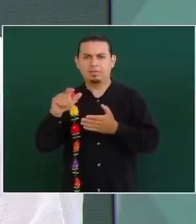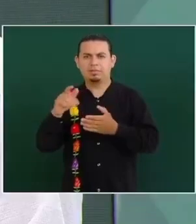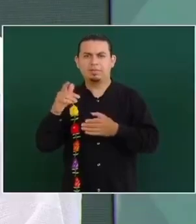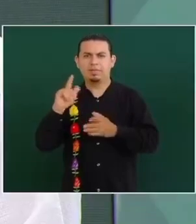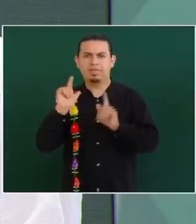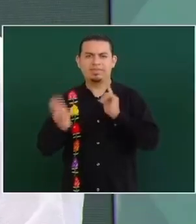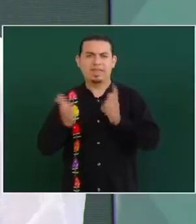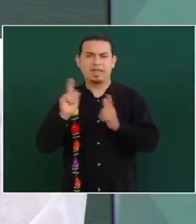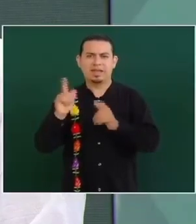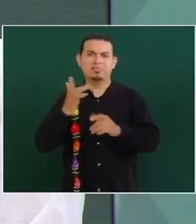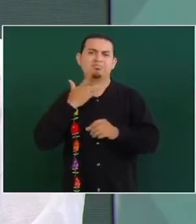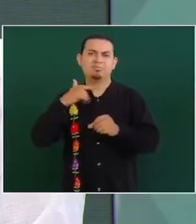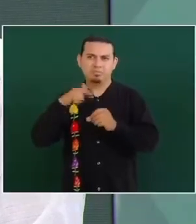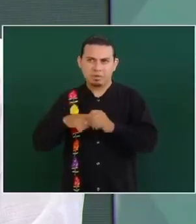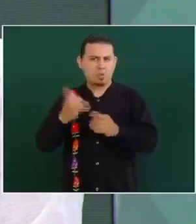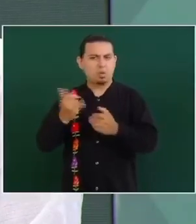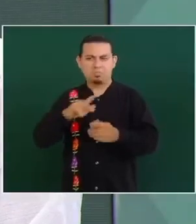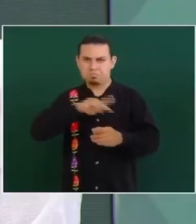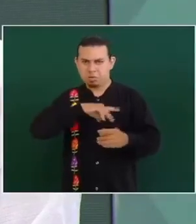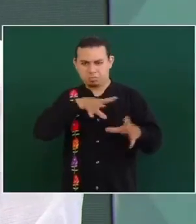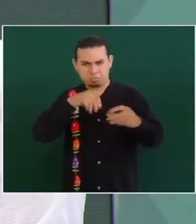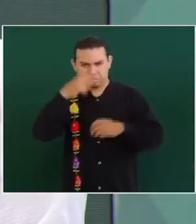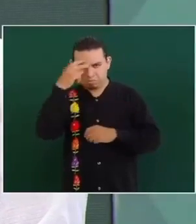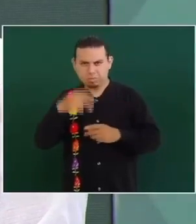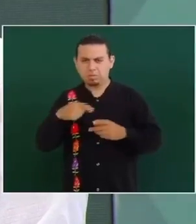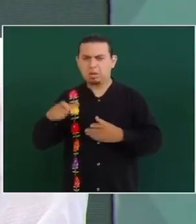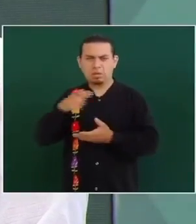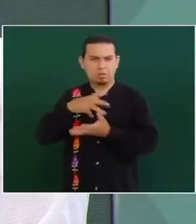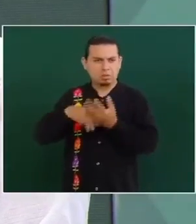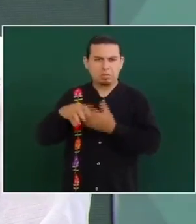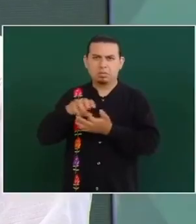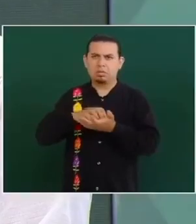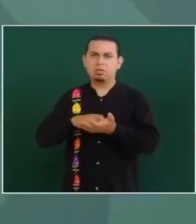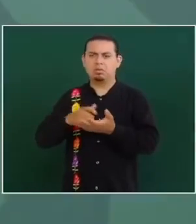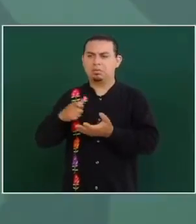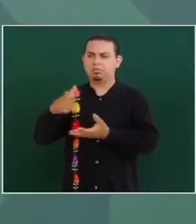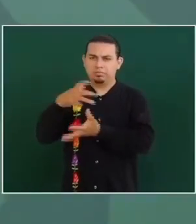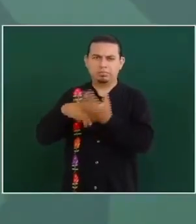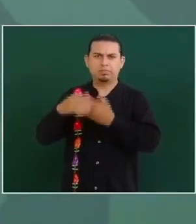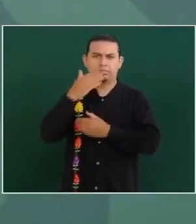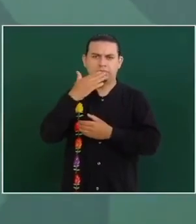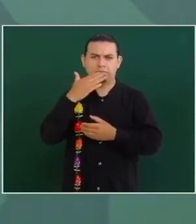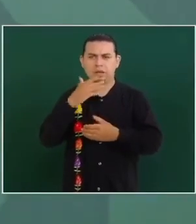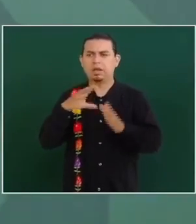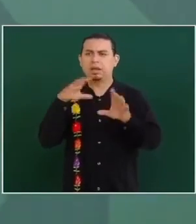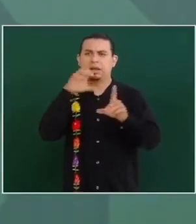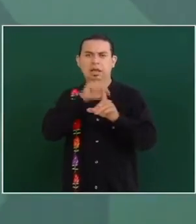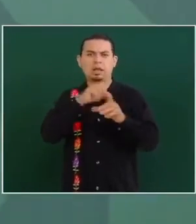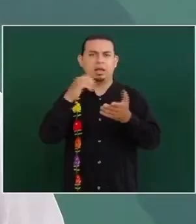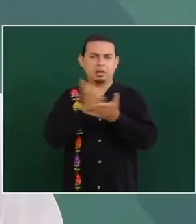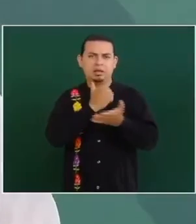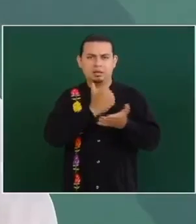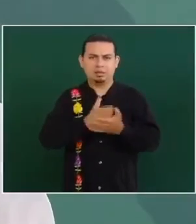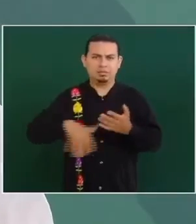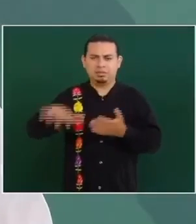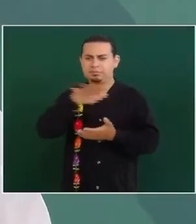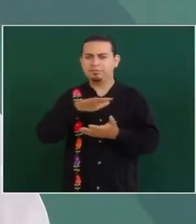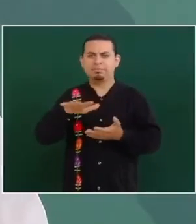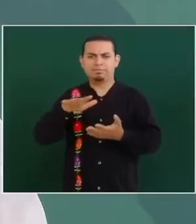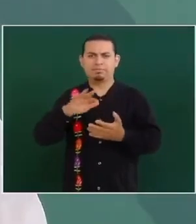en Texas, ahora con los ahorros se logró tener ya la